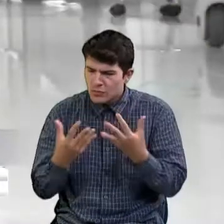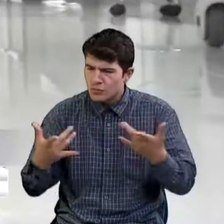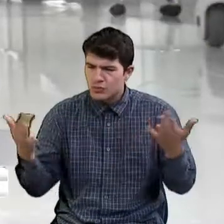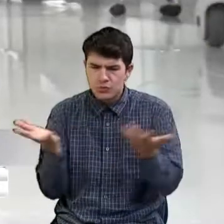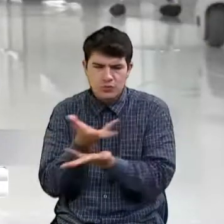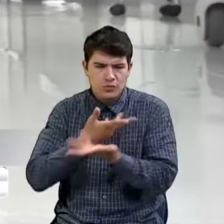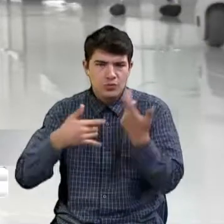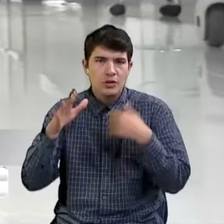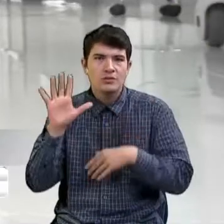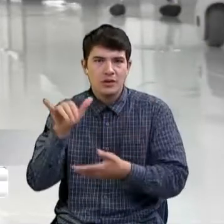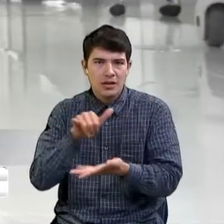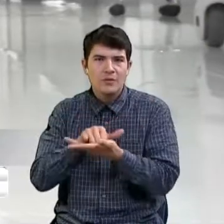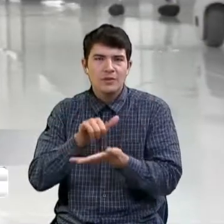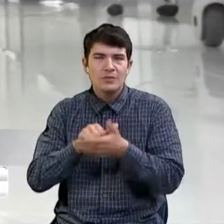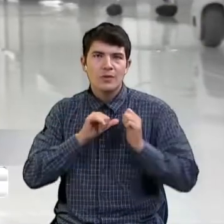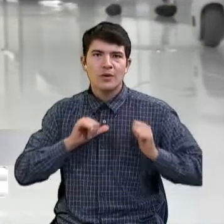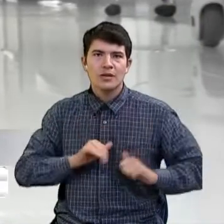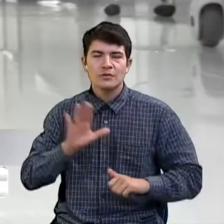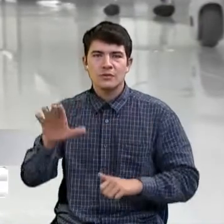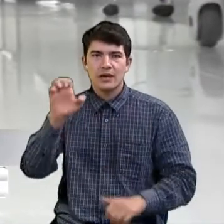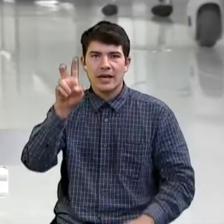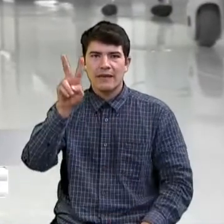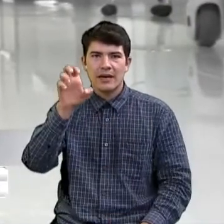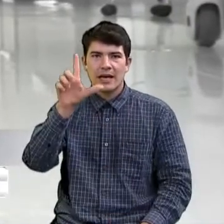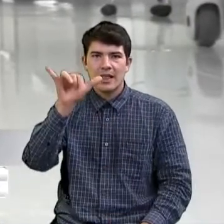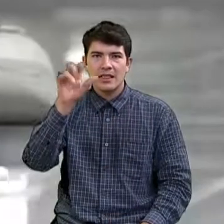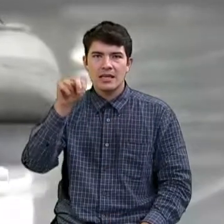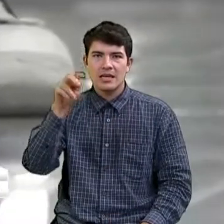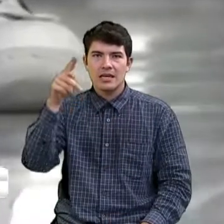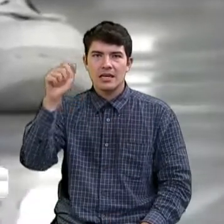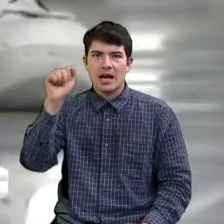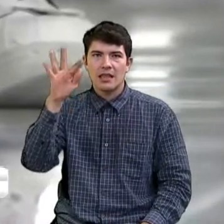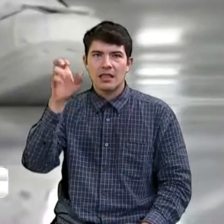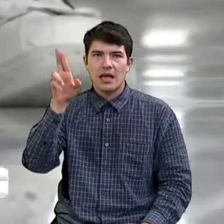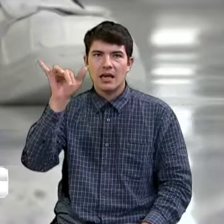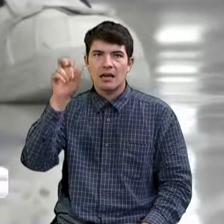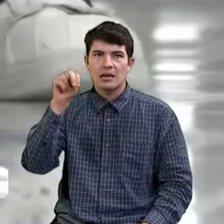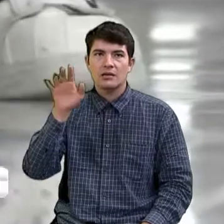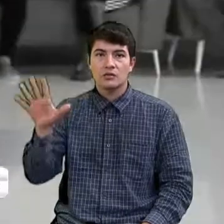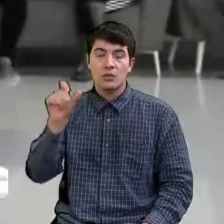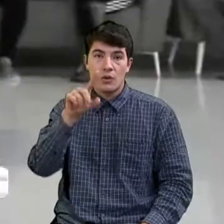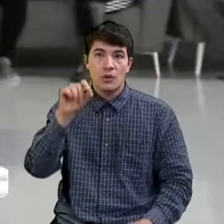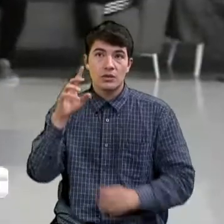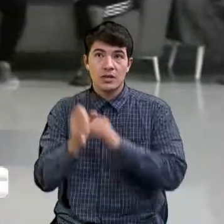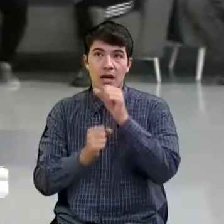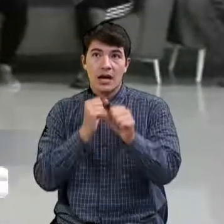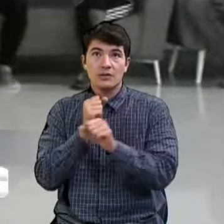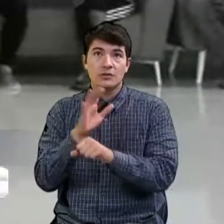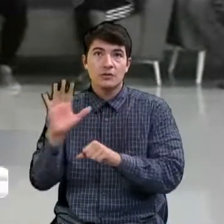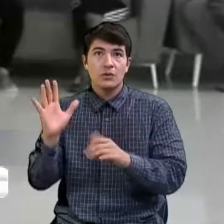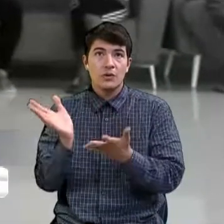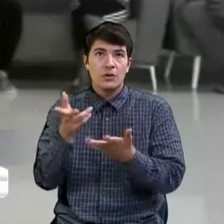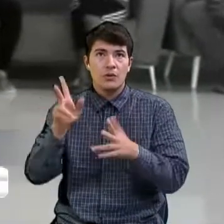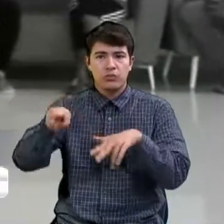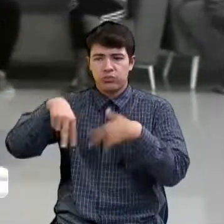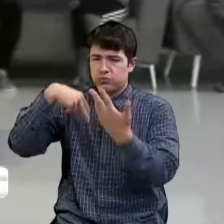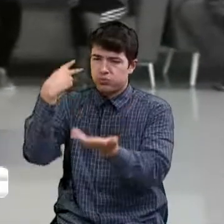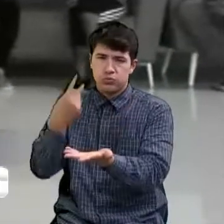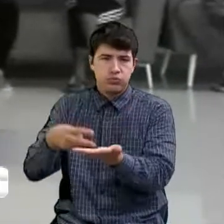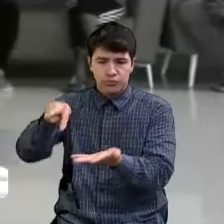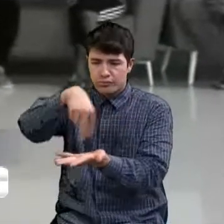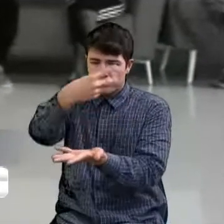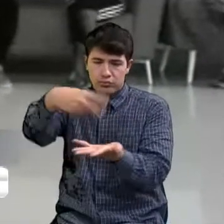inquieta, así es el corazón de Evelyn Catherine, quien a sus 11 años se balancea en el aire con la